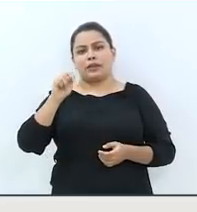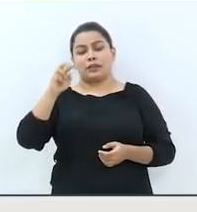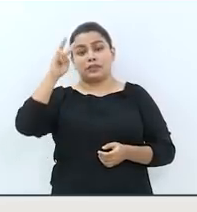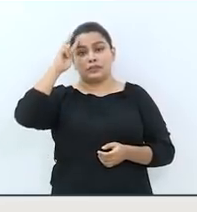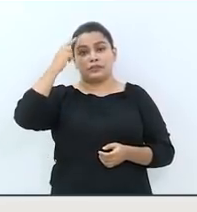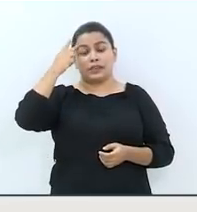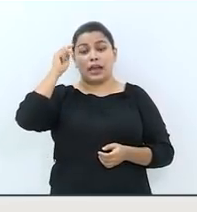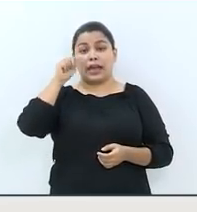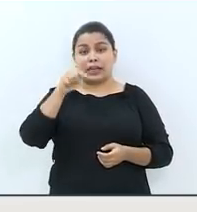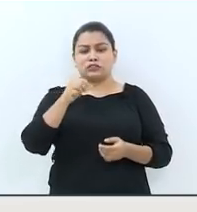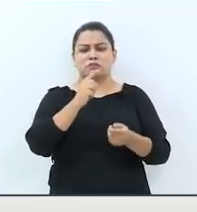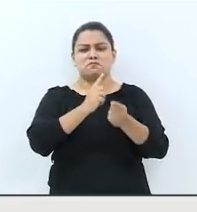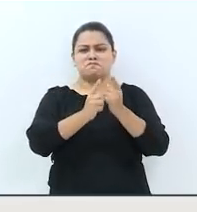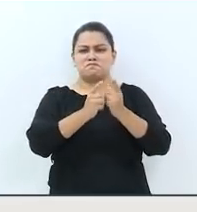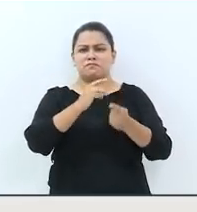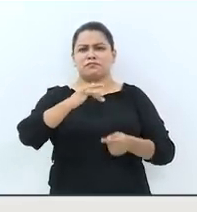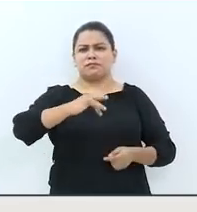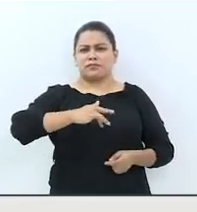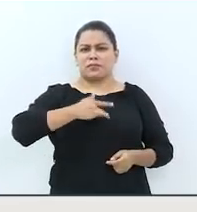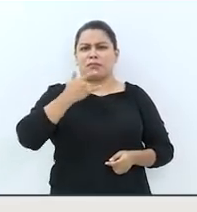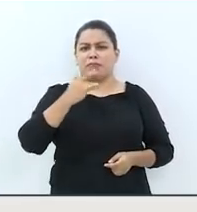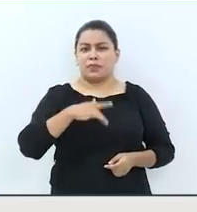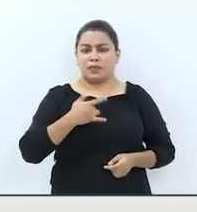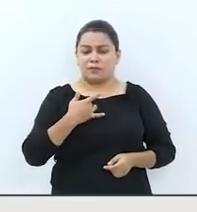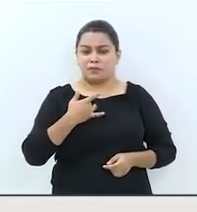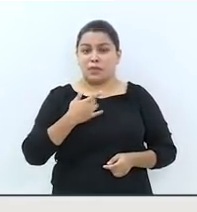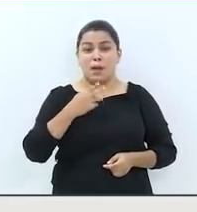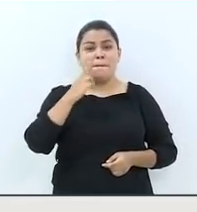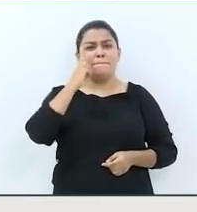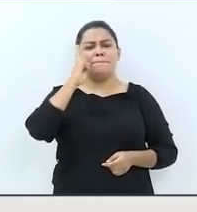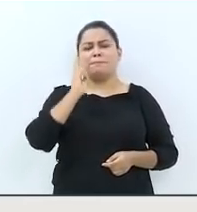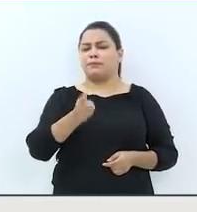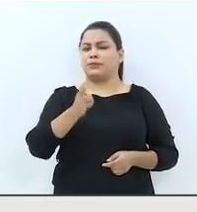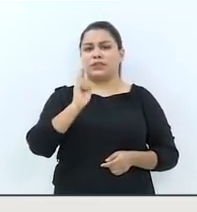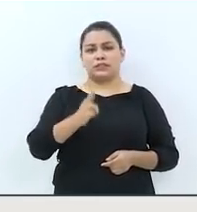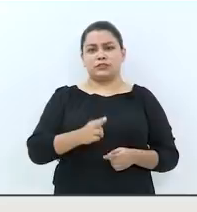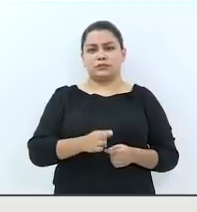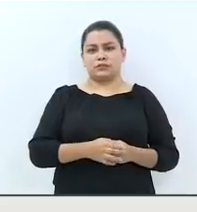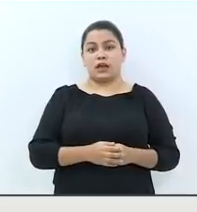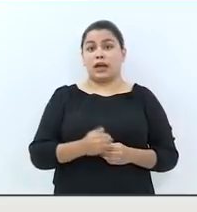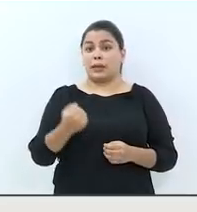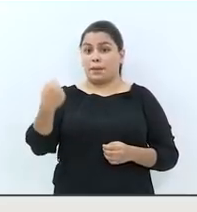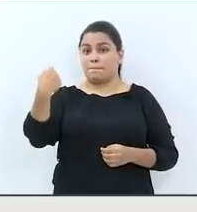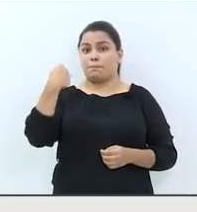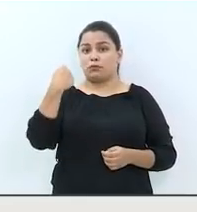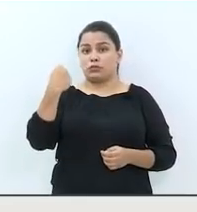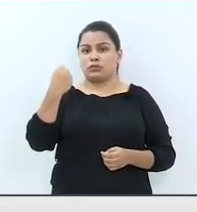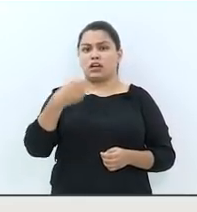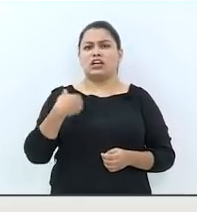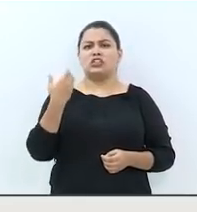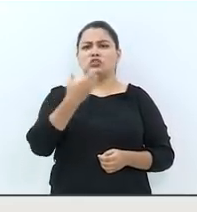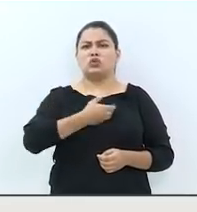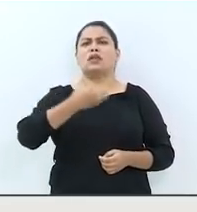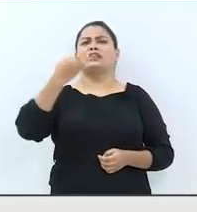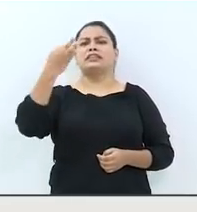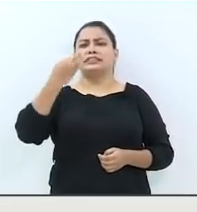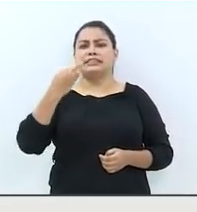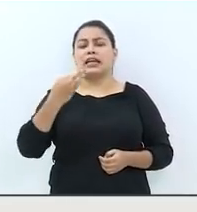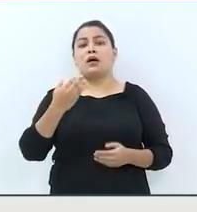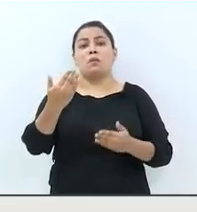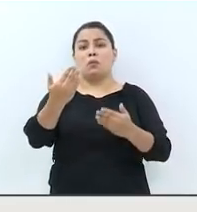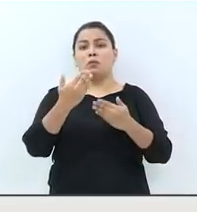es hacernos sentir todas y todos que valemos, que nuestra voz merece ser escuchada y